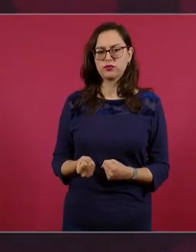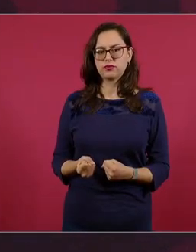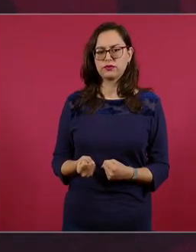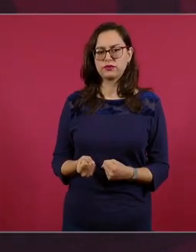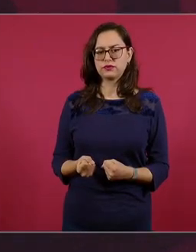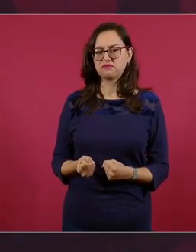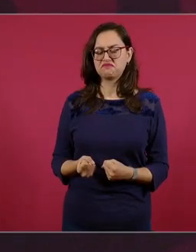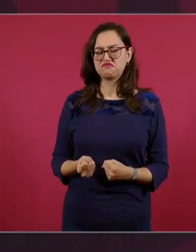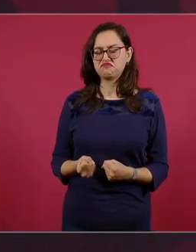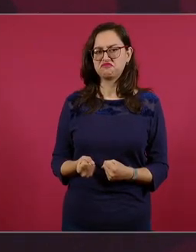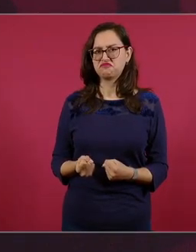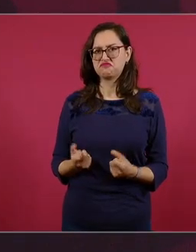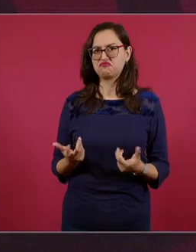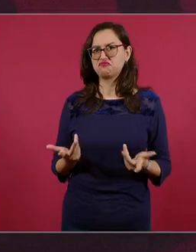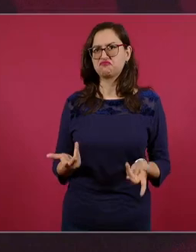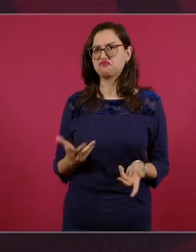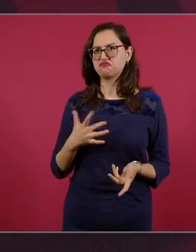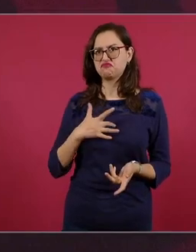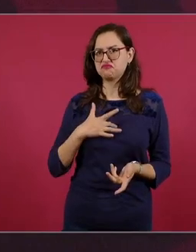veo